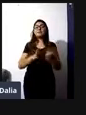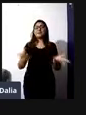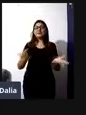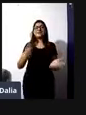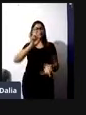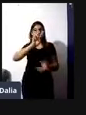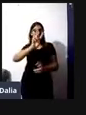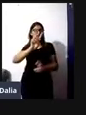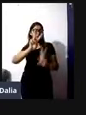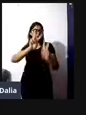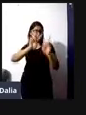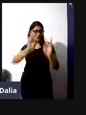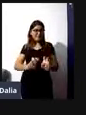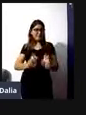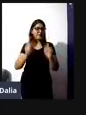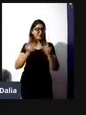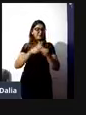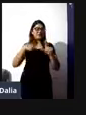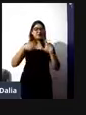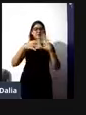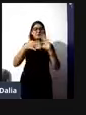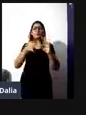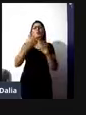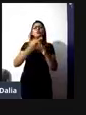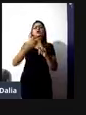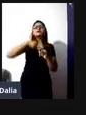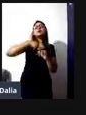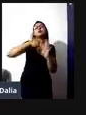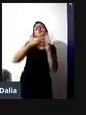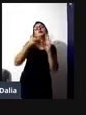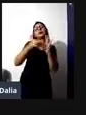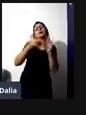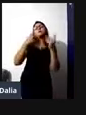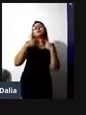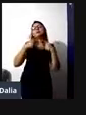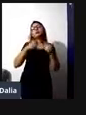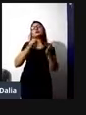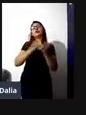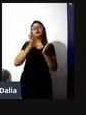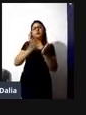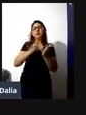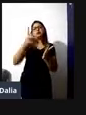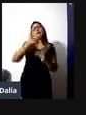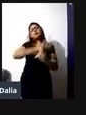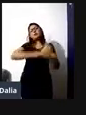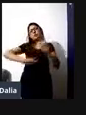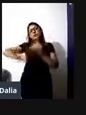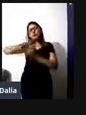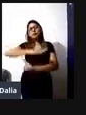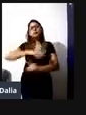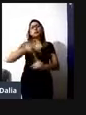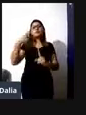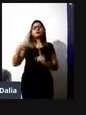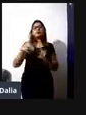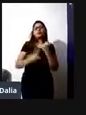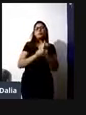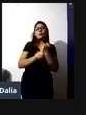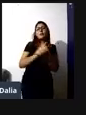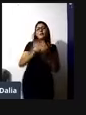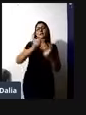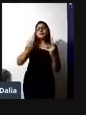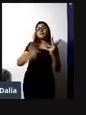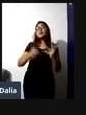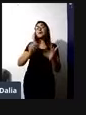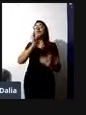¿no? Estamos hablando de las personas con discapacidad y todo su entorno y toda su problemática, pero dentro de ese entorno están las cuidadoras,